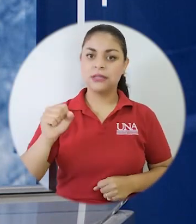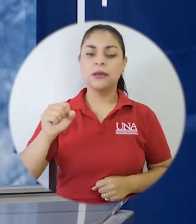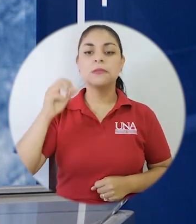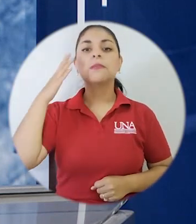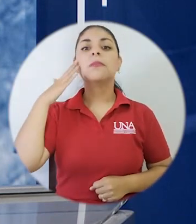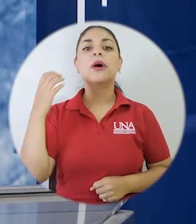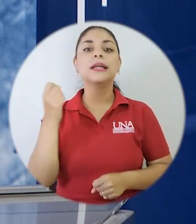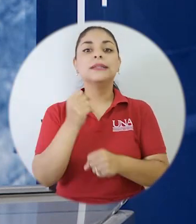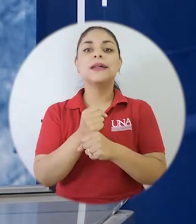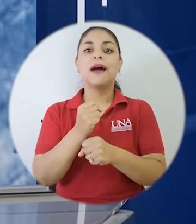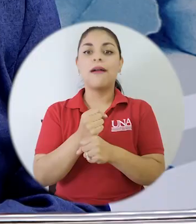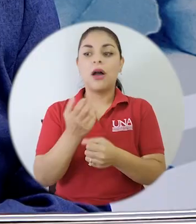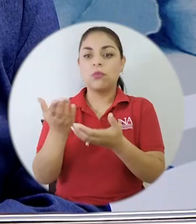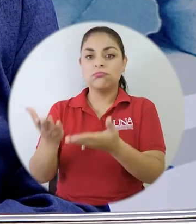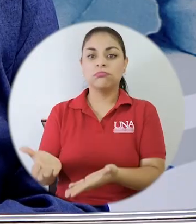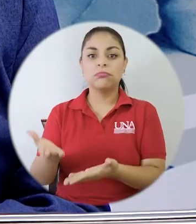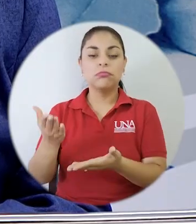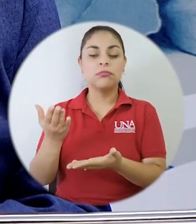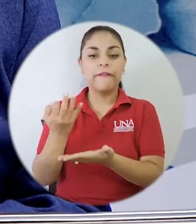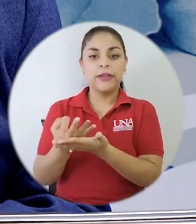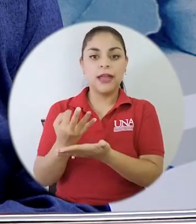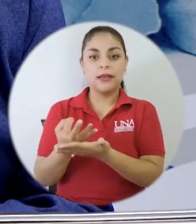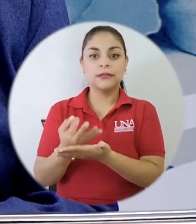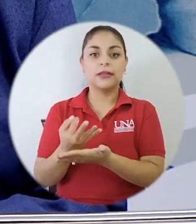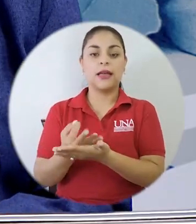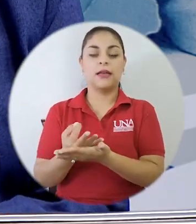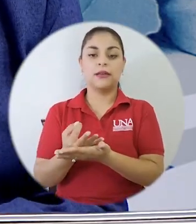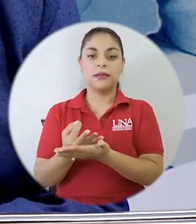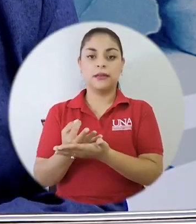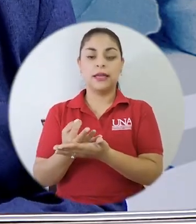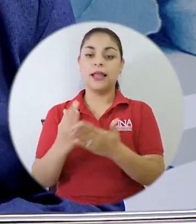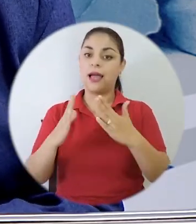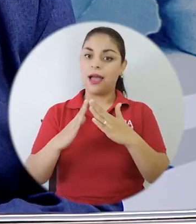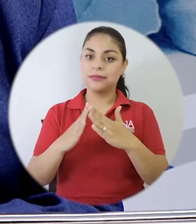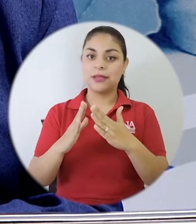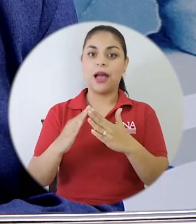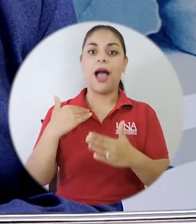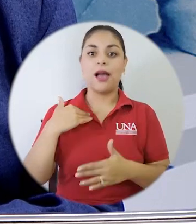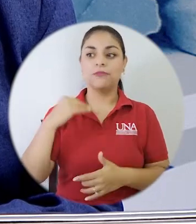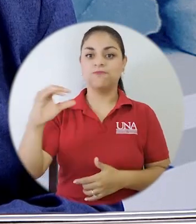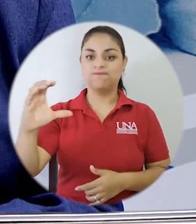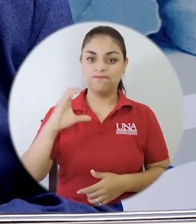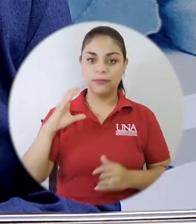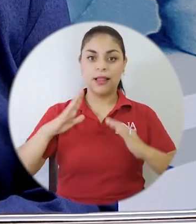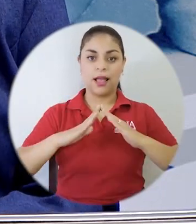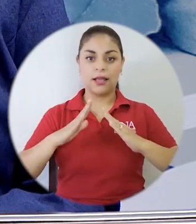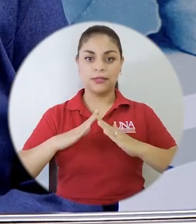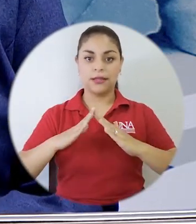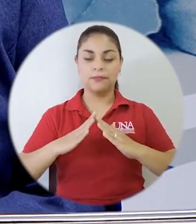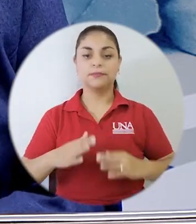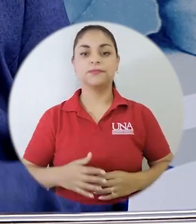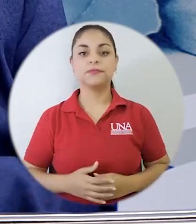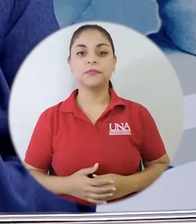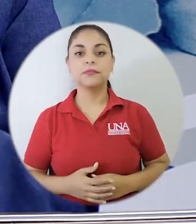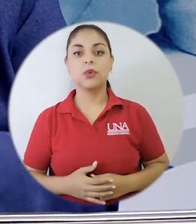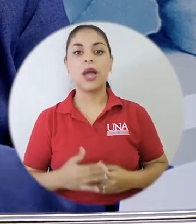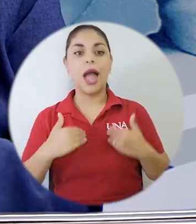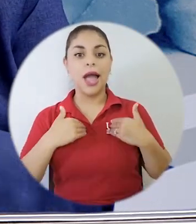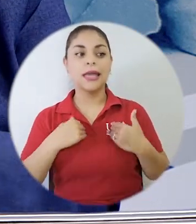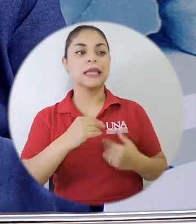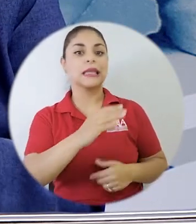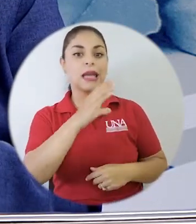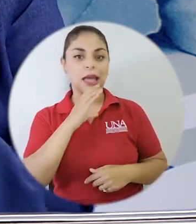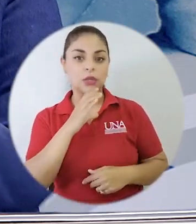es, definitivamente, por la gestión del recurso financiero en hogar, ¿verdad? El